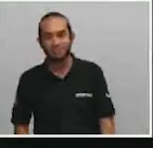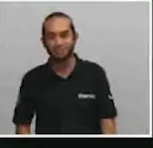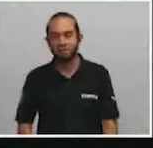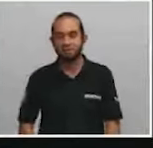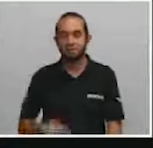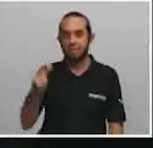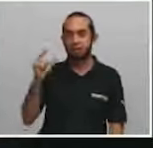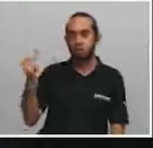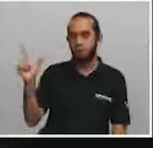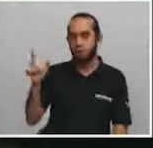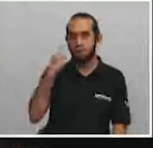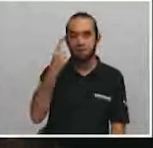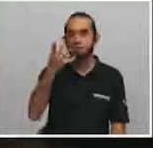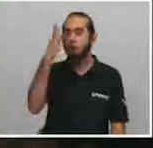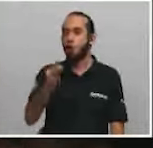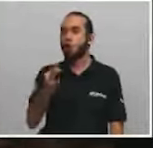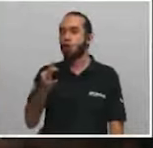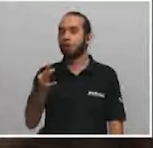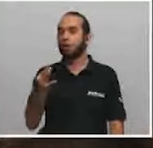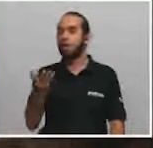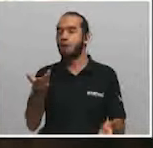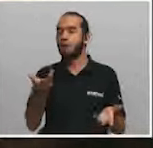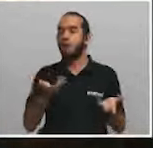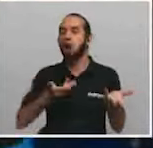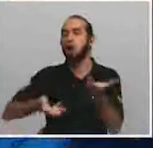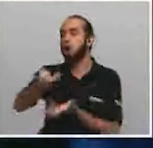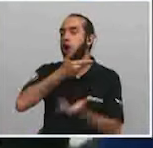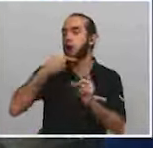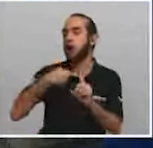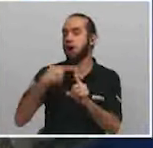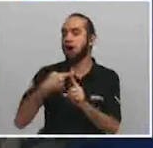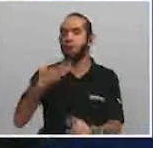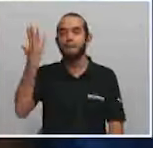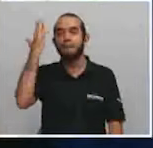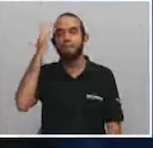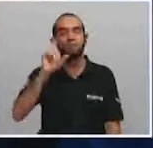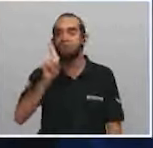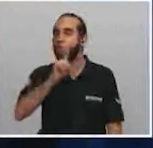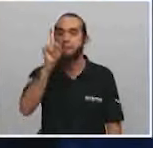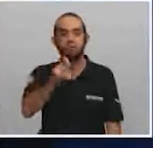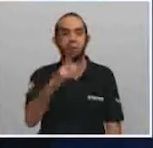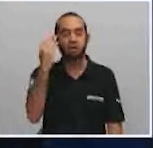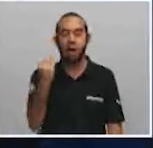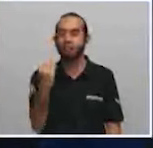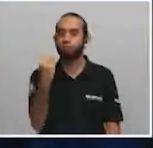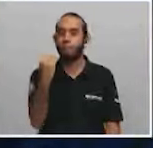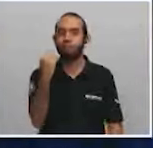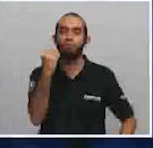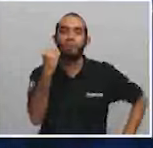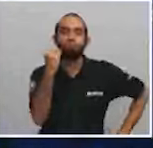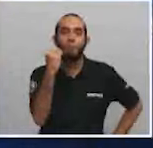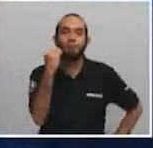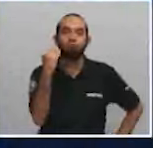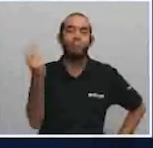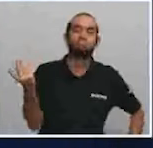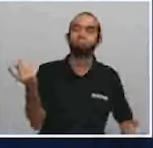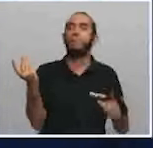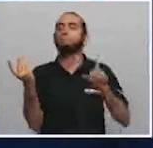esperemos. Yo creo que eso es una táctica para que no podamos preguntar, porque con la boca llena... Con la boca llena es